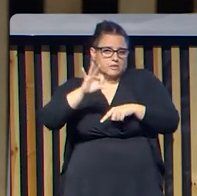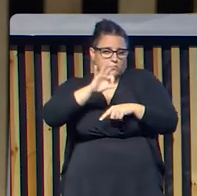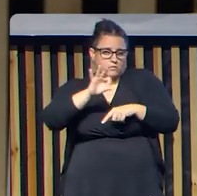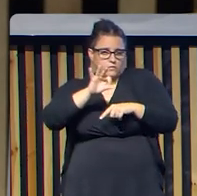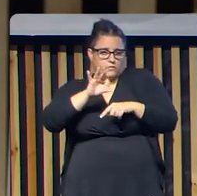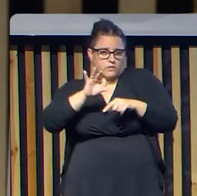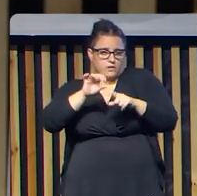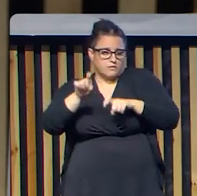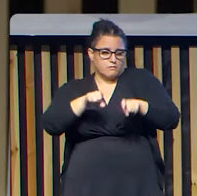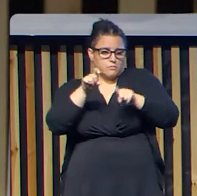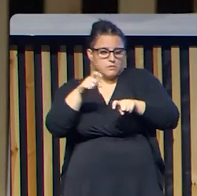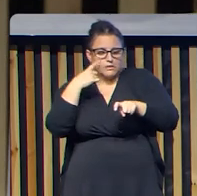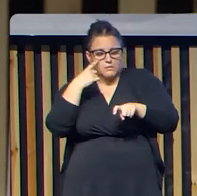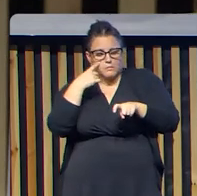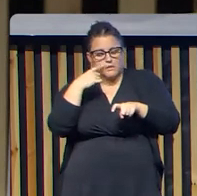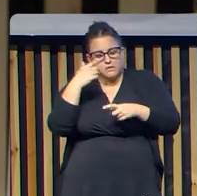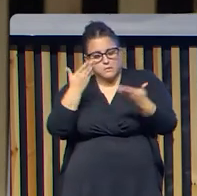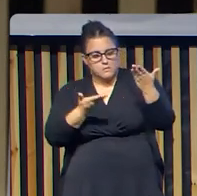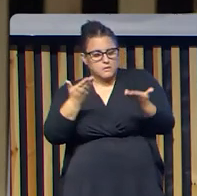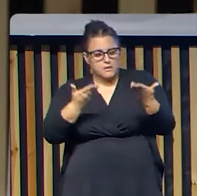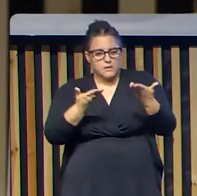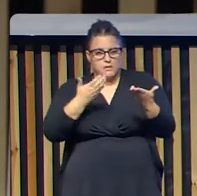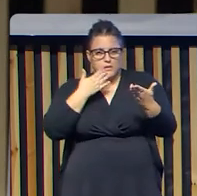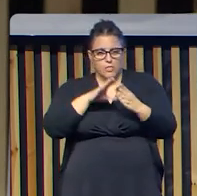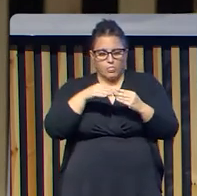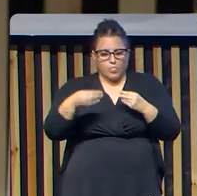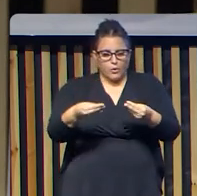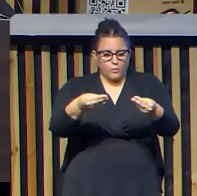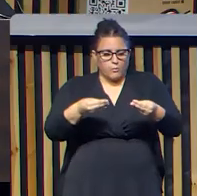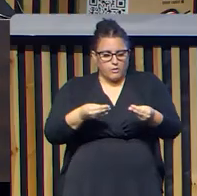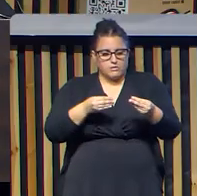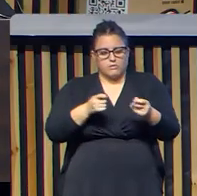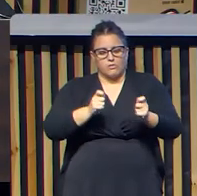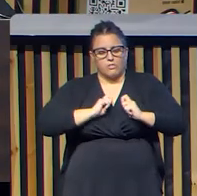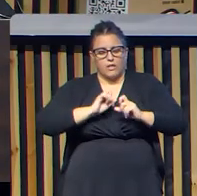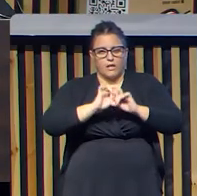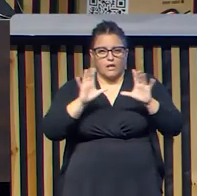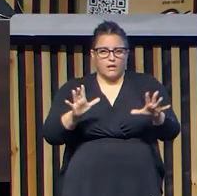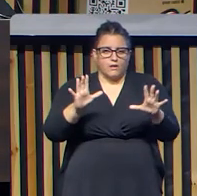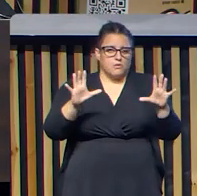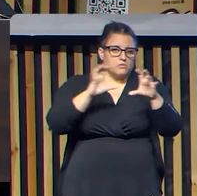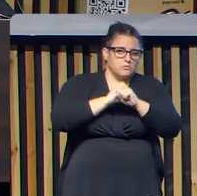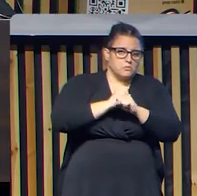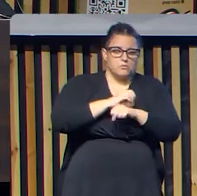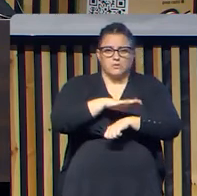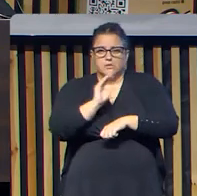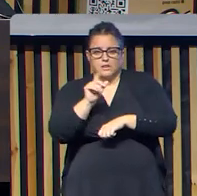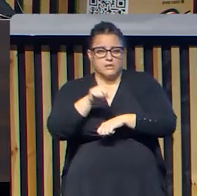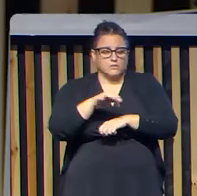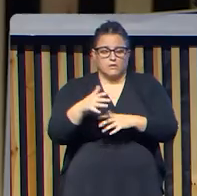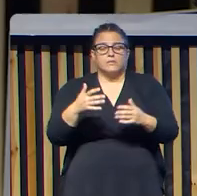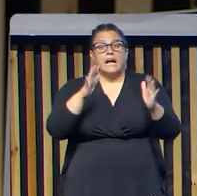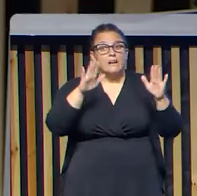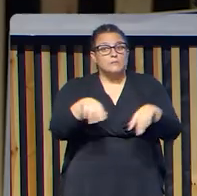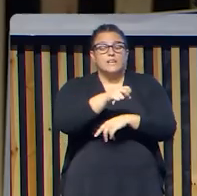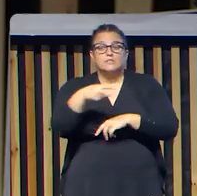valoración de cuán claro u oscura es una comunicación y llegó a la conclusión de que el 85%